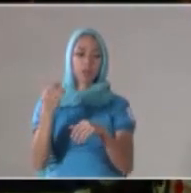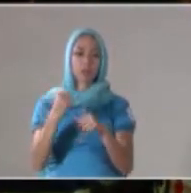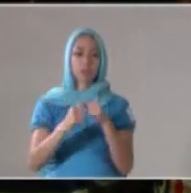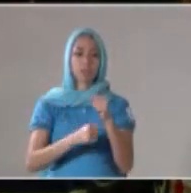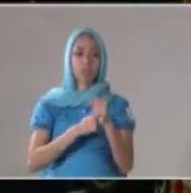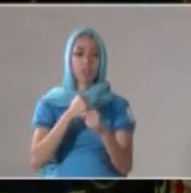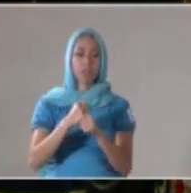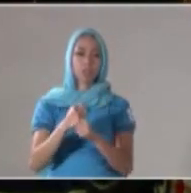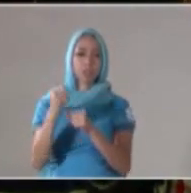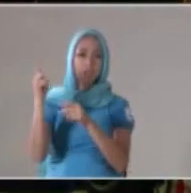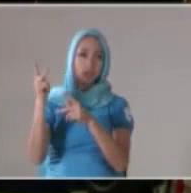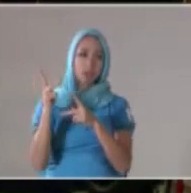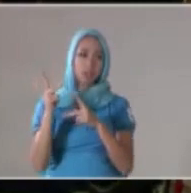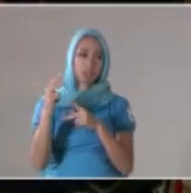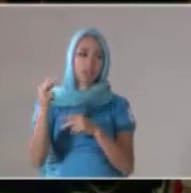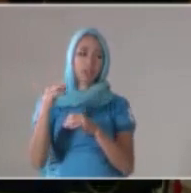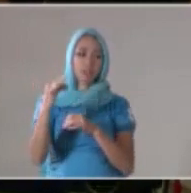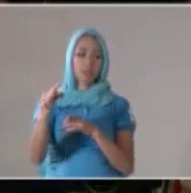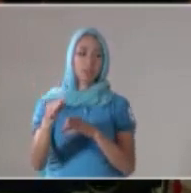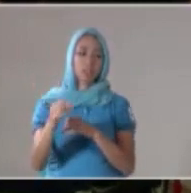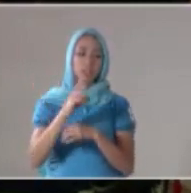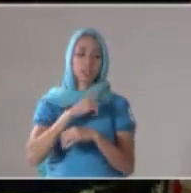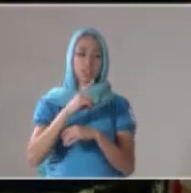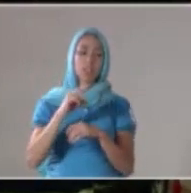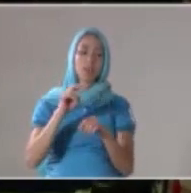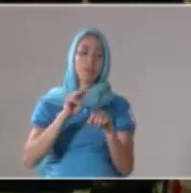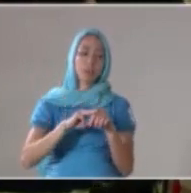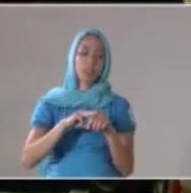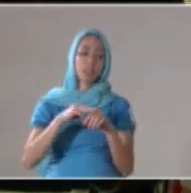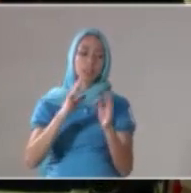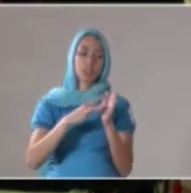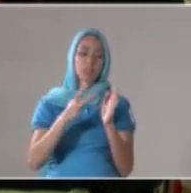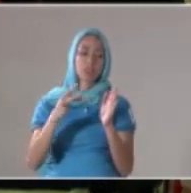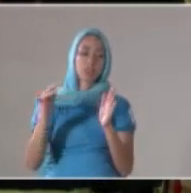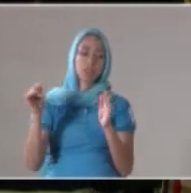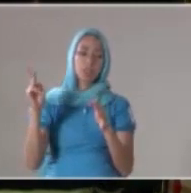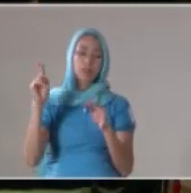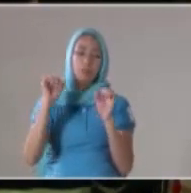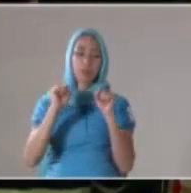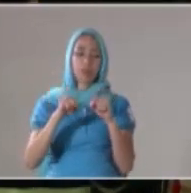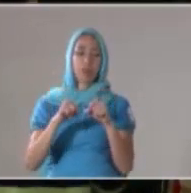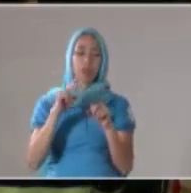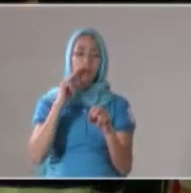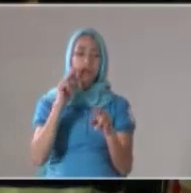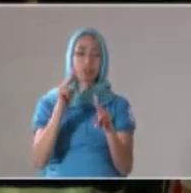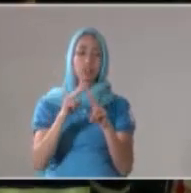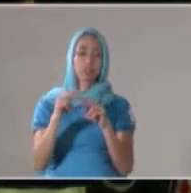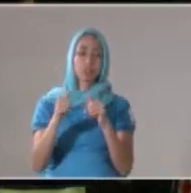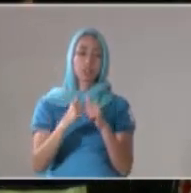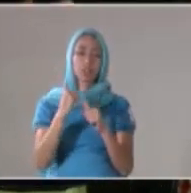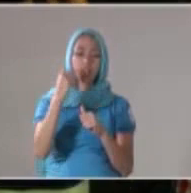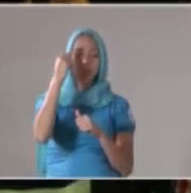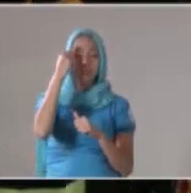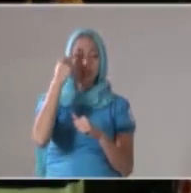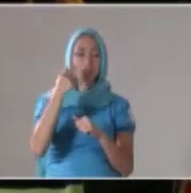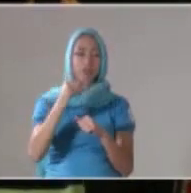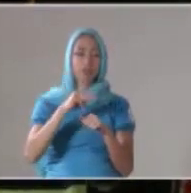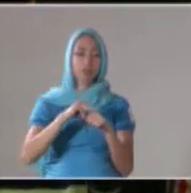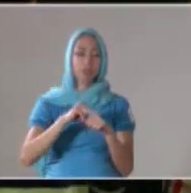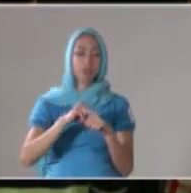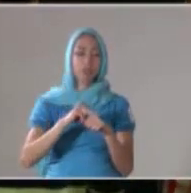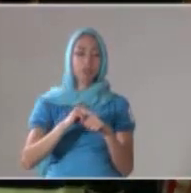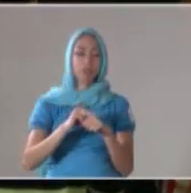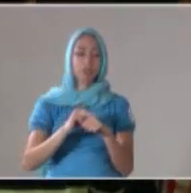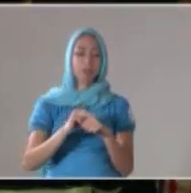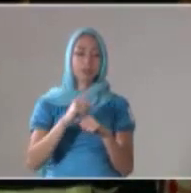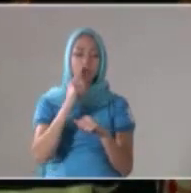sean de mayor presencia tuya, de mayor gloria, Señor, que ellas te puedan conocer cada día más y se puedan enamorar de ti